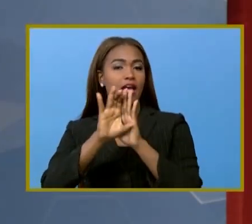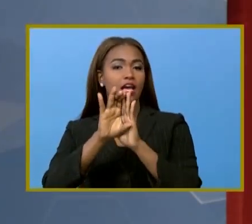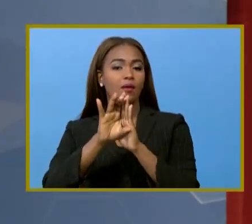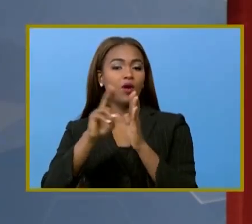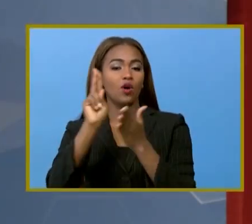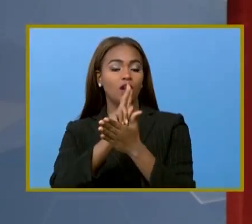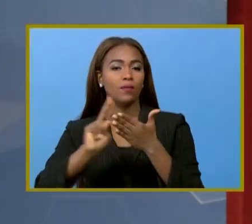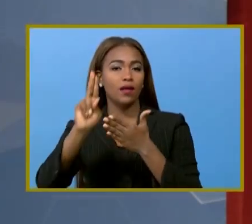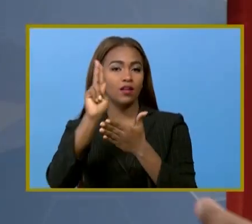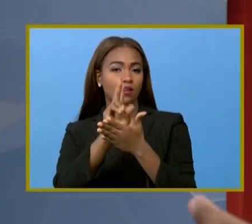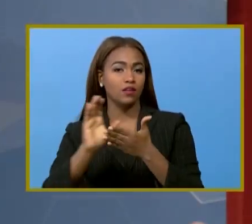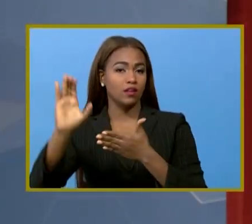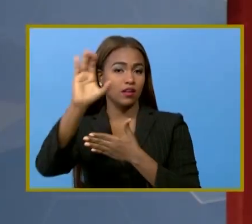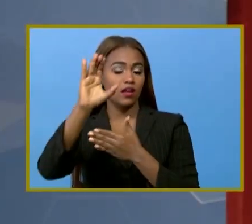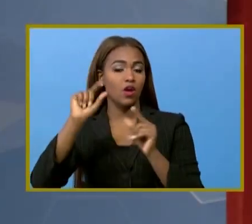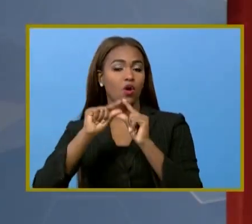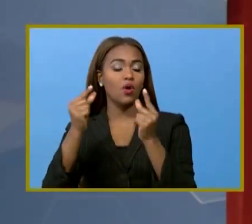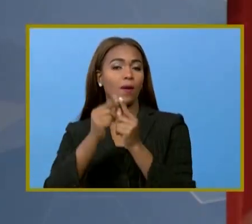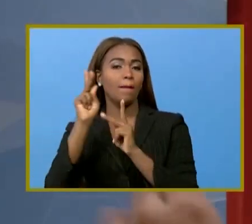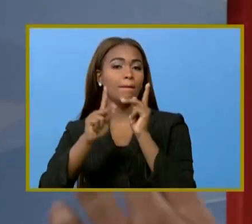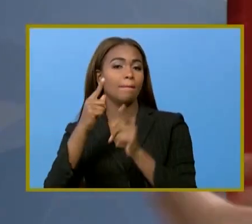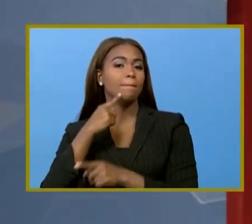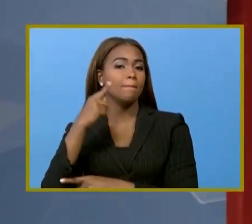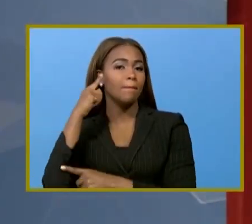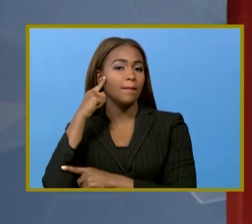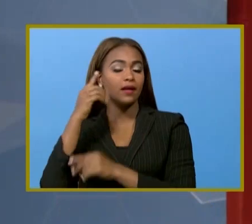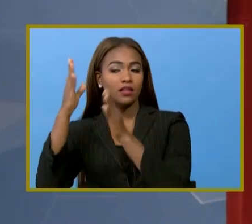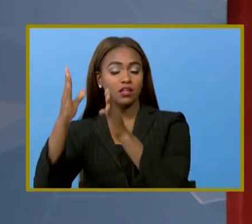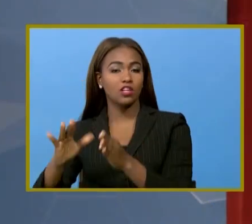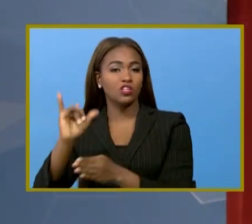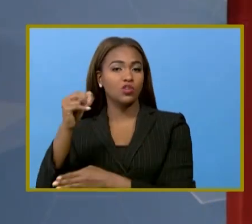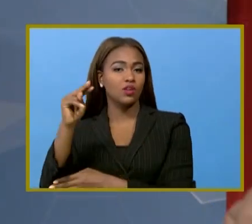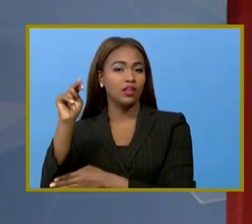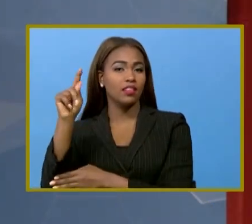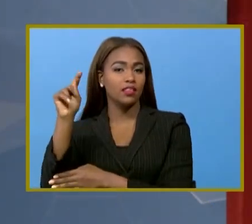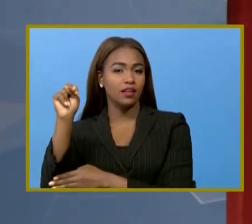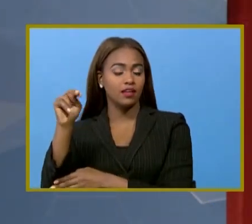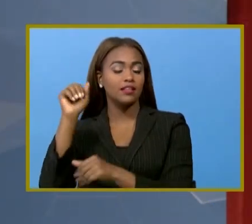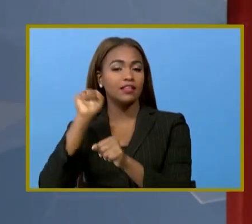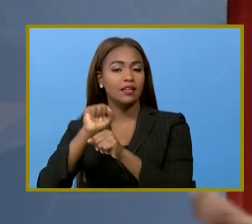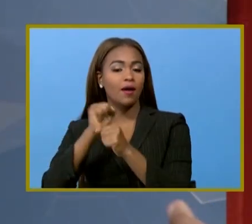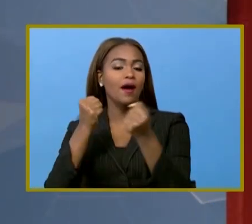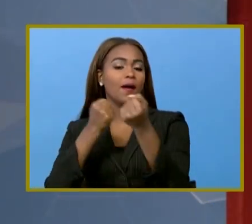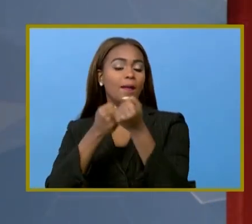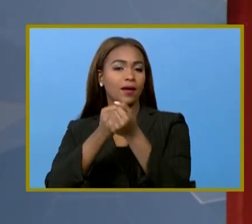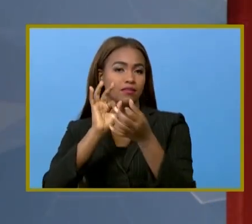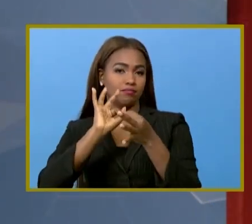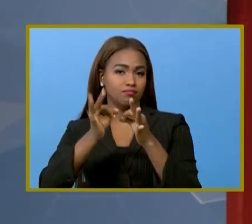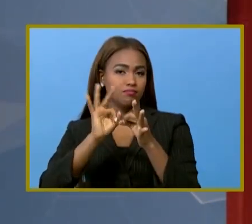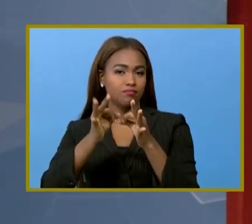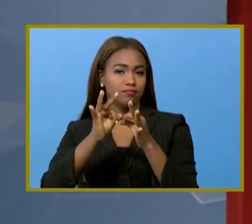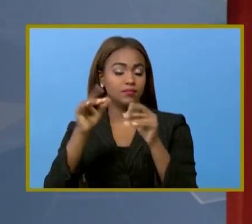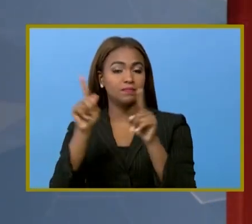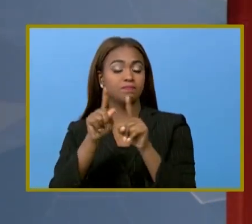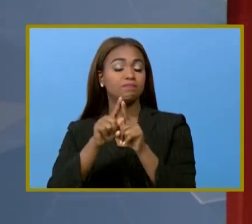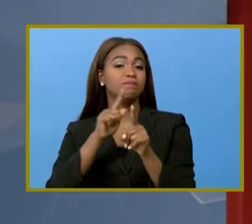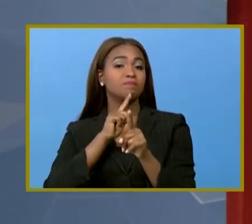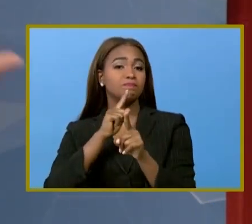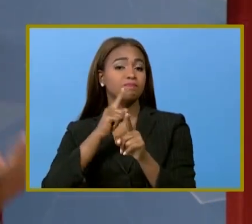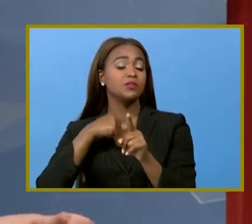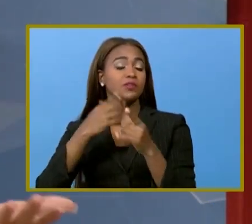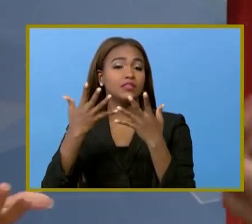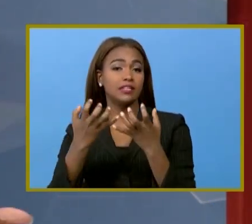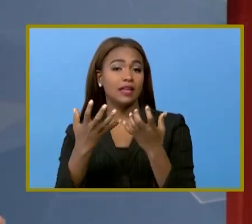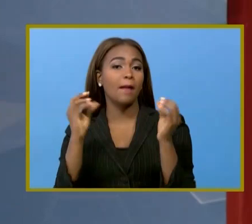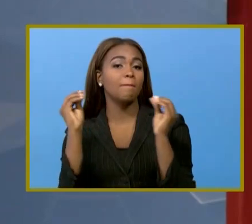hay un grupo de personas sordas que están estudiando y Jonathan apoya con la parte de la interpretación. La verdad es que quisiéramos tener